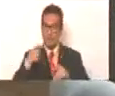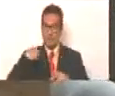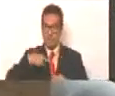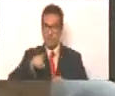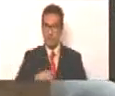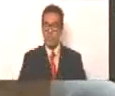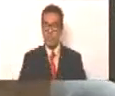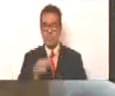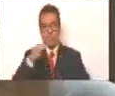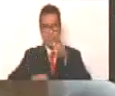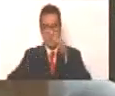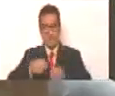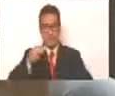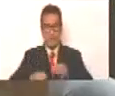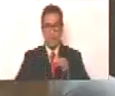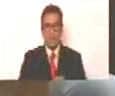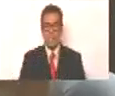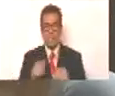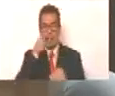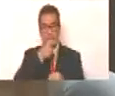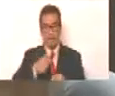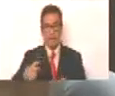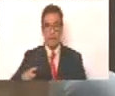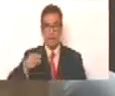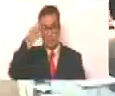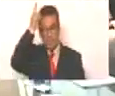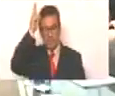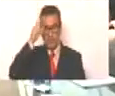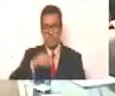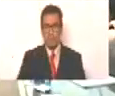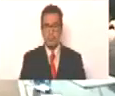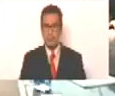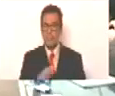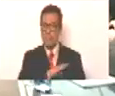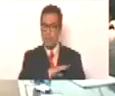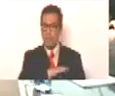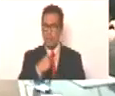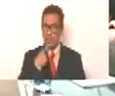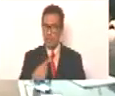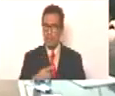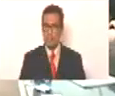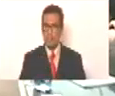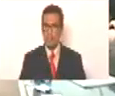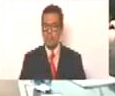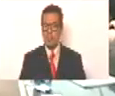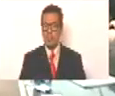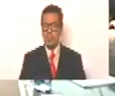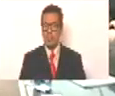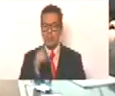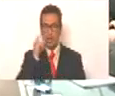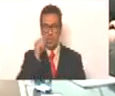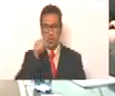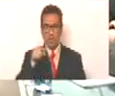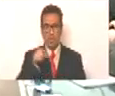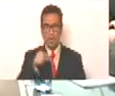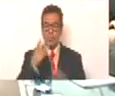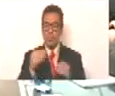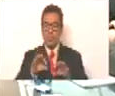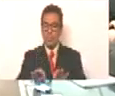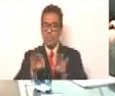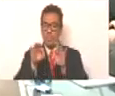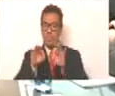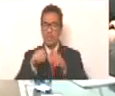justicia para los pueblos indígenas. Como yo lo decía, un ser tan especial, un